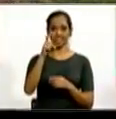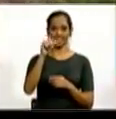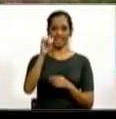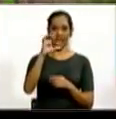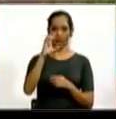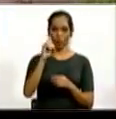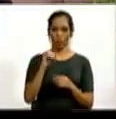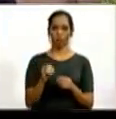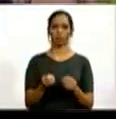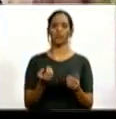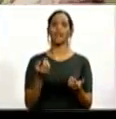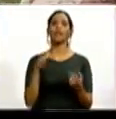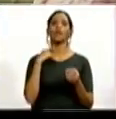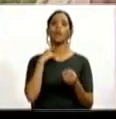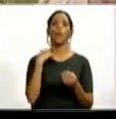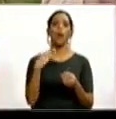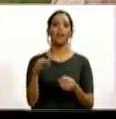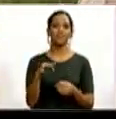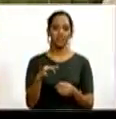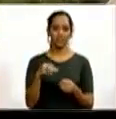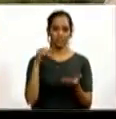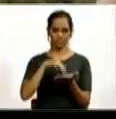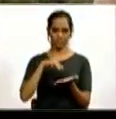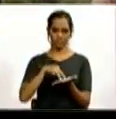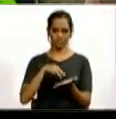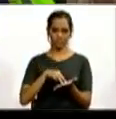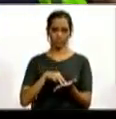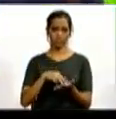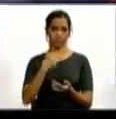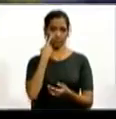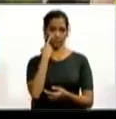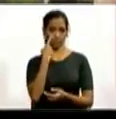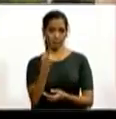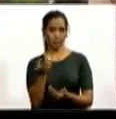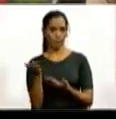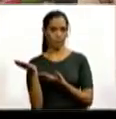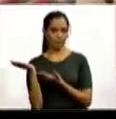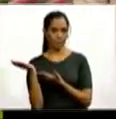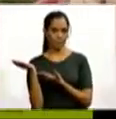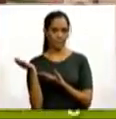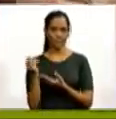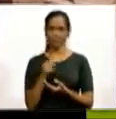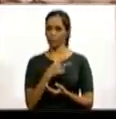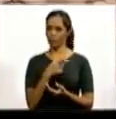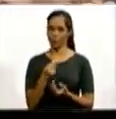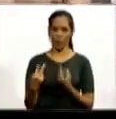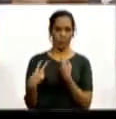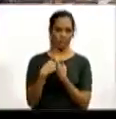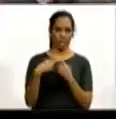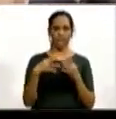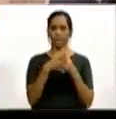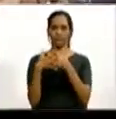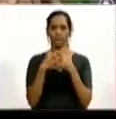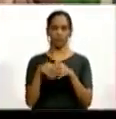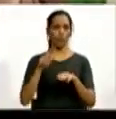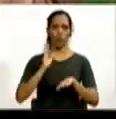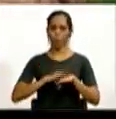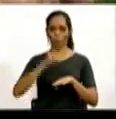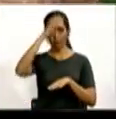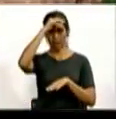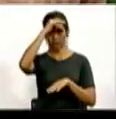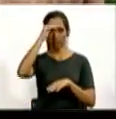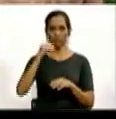ubicado acá en Guatire, estado Miranda, vemos indudablemente que esto no es un ataque del imperio estadounidense, no es culpa de Donald Trump, es